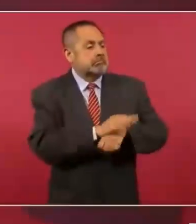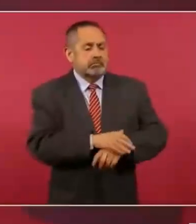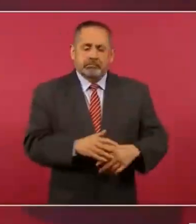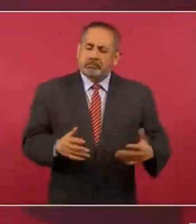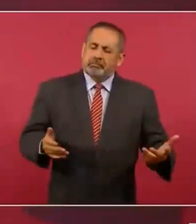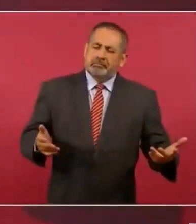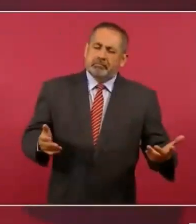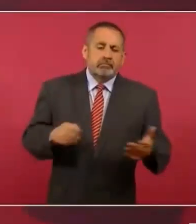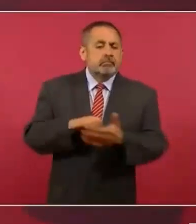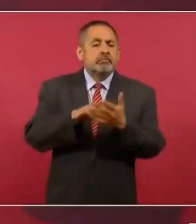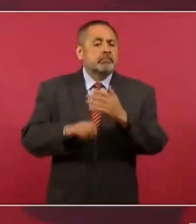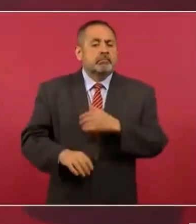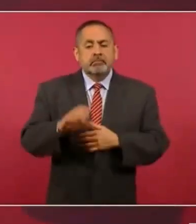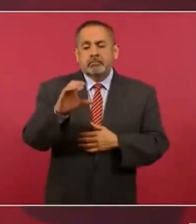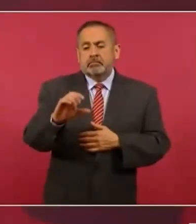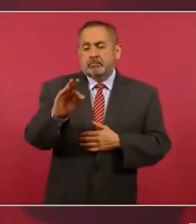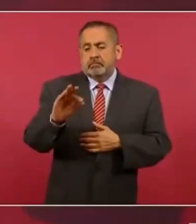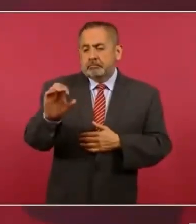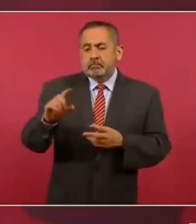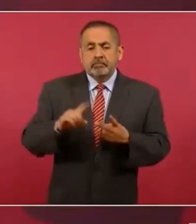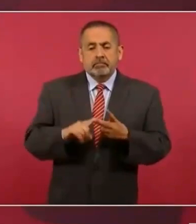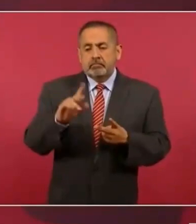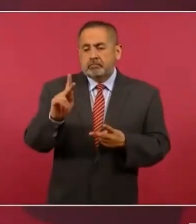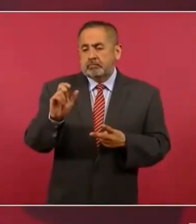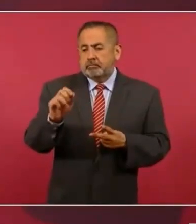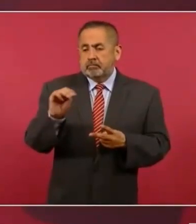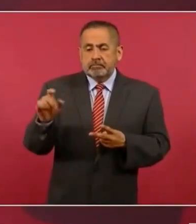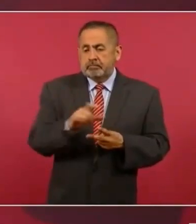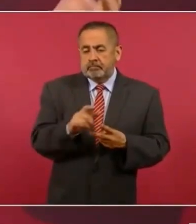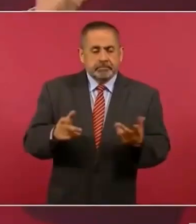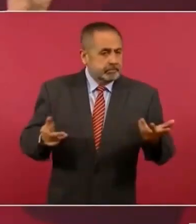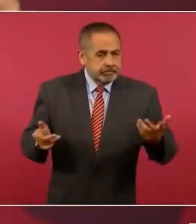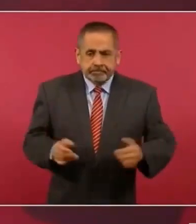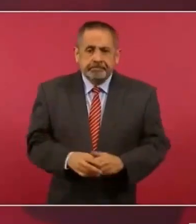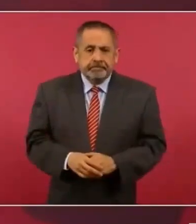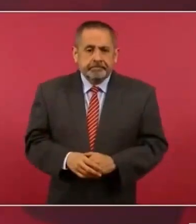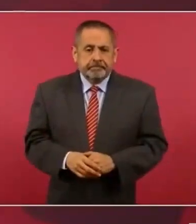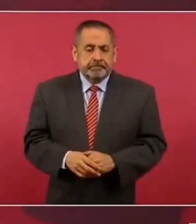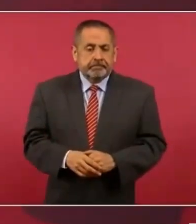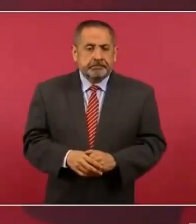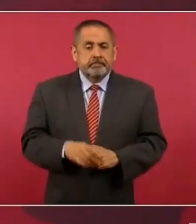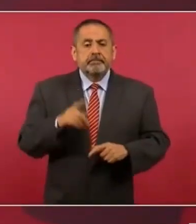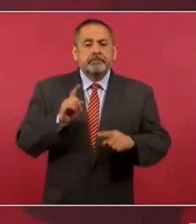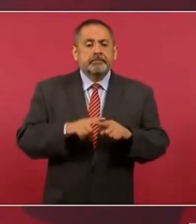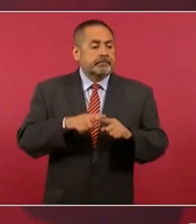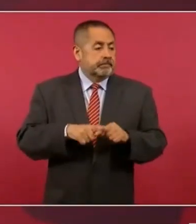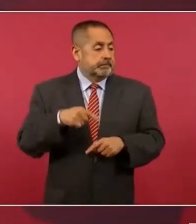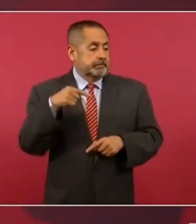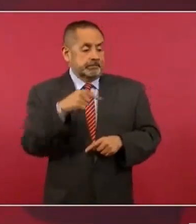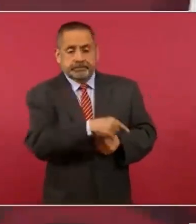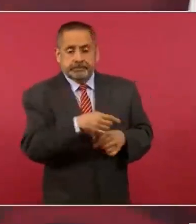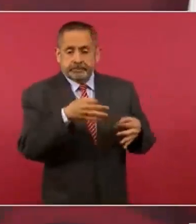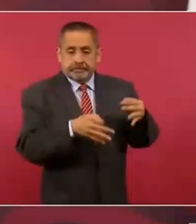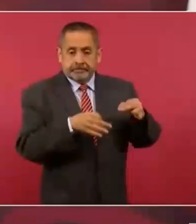Comisión Federal de Electricidad o de Pemex, donde los